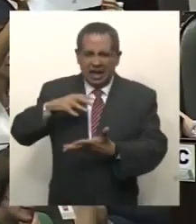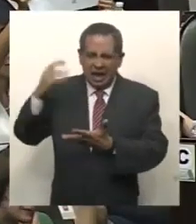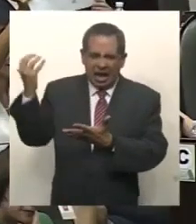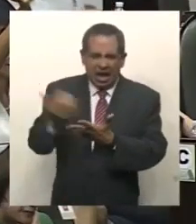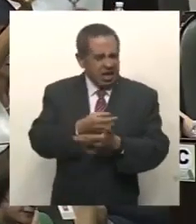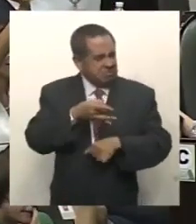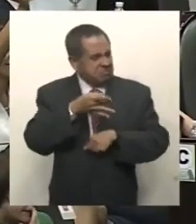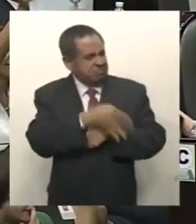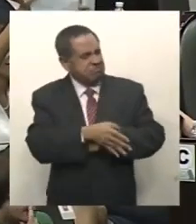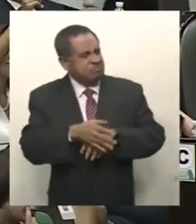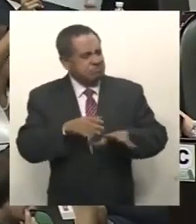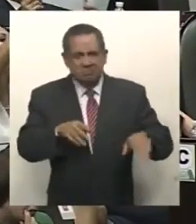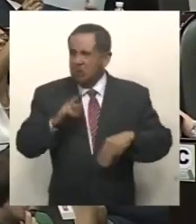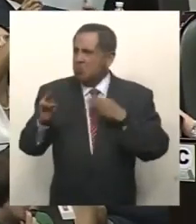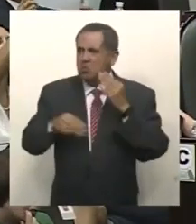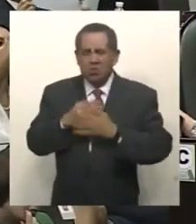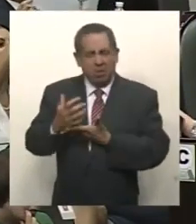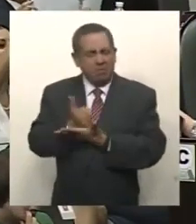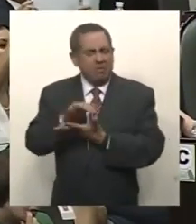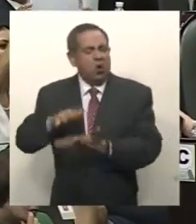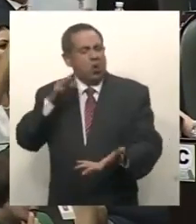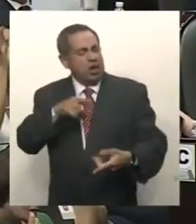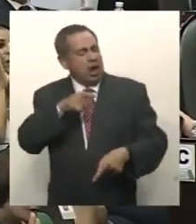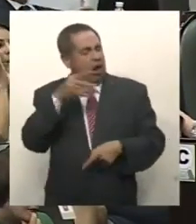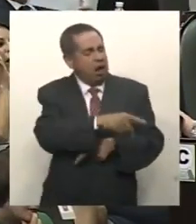y en parte del mundo.